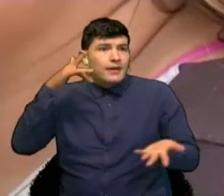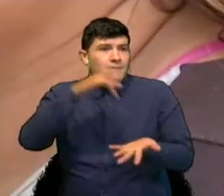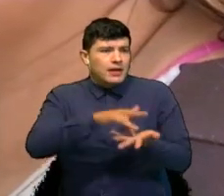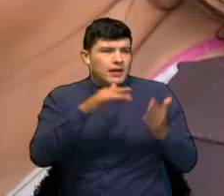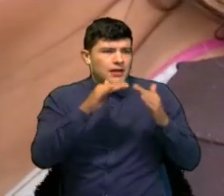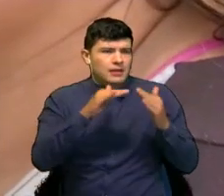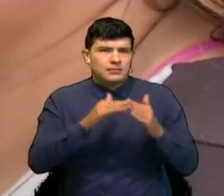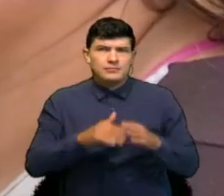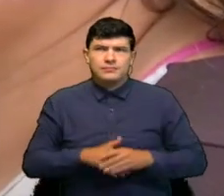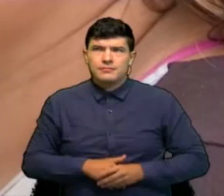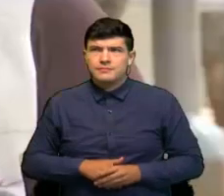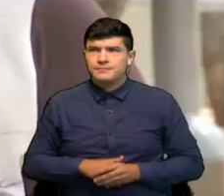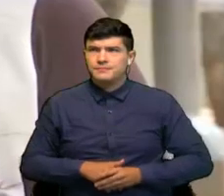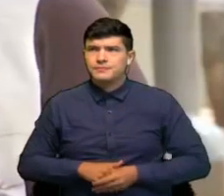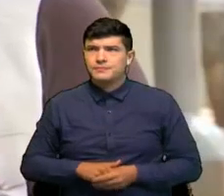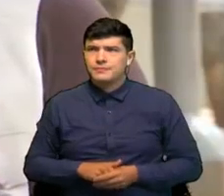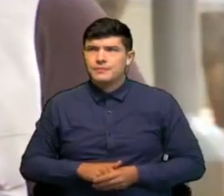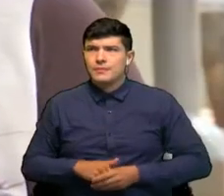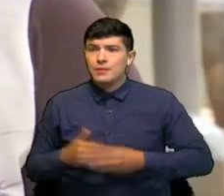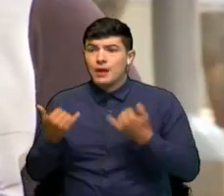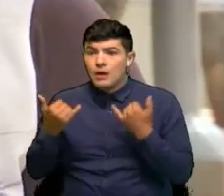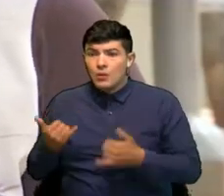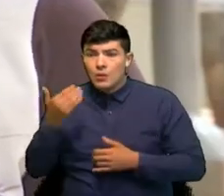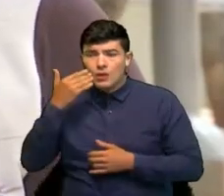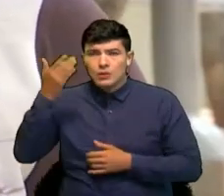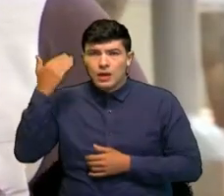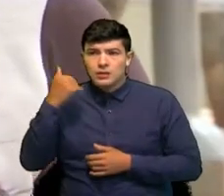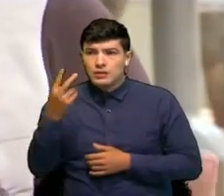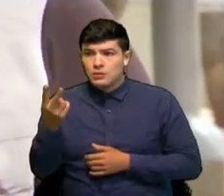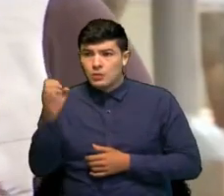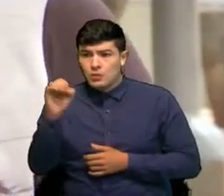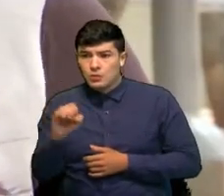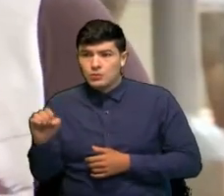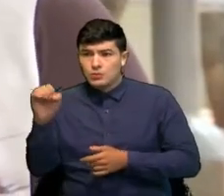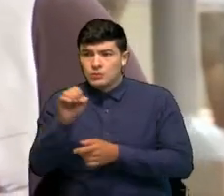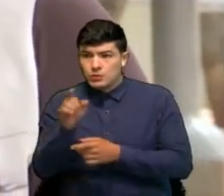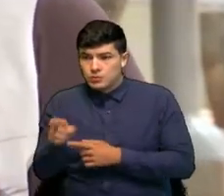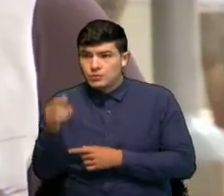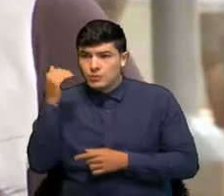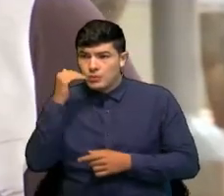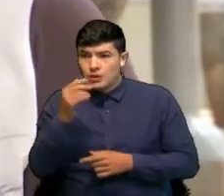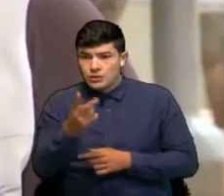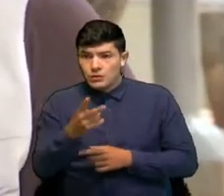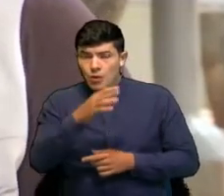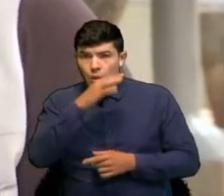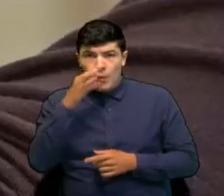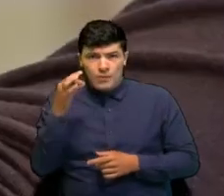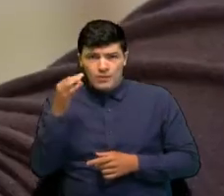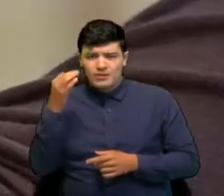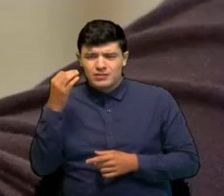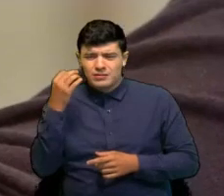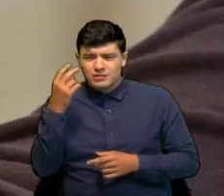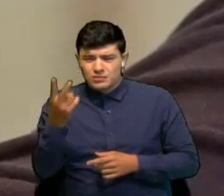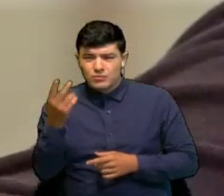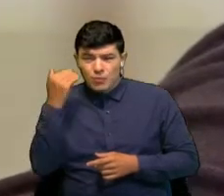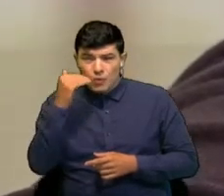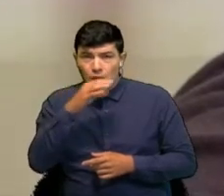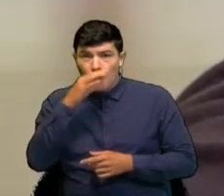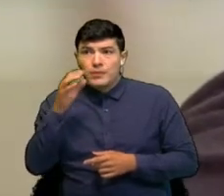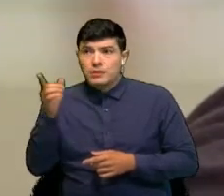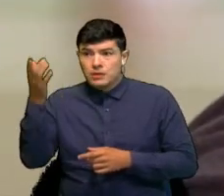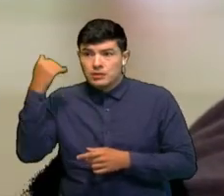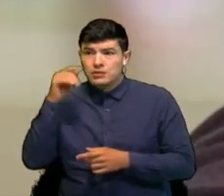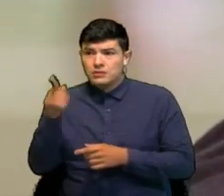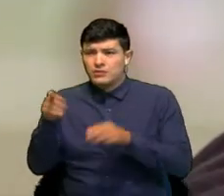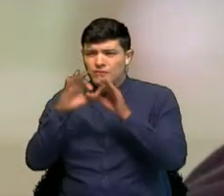a raíz de eso ahorita el 2 de octubre que el muchacho y la muchacha fue condenada por eso me llegaron a agregar